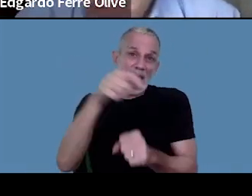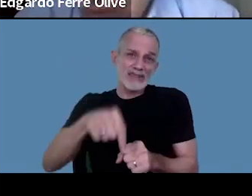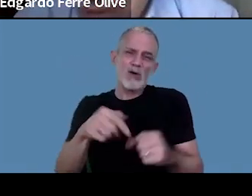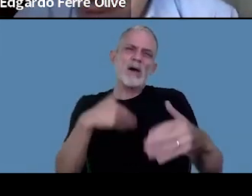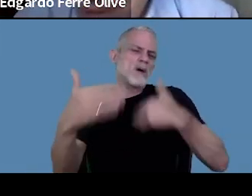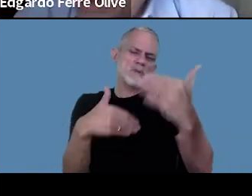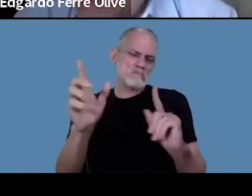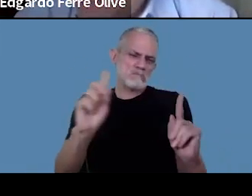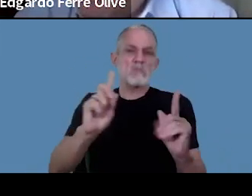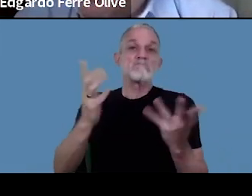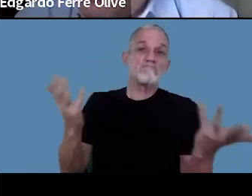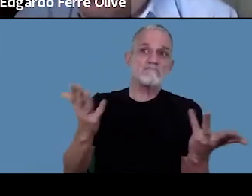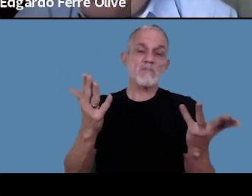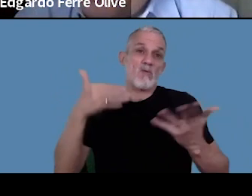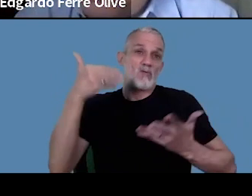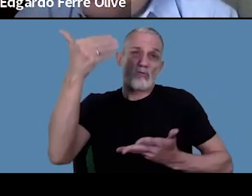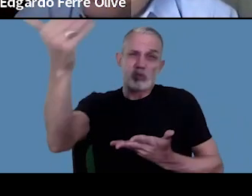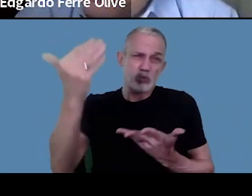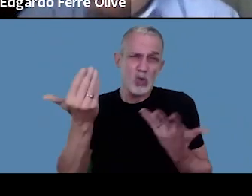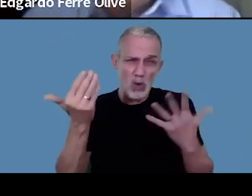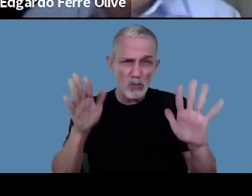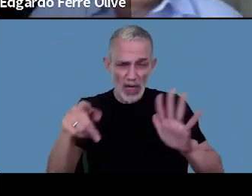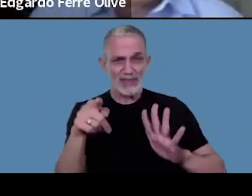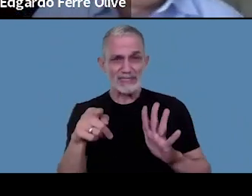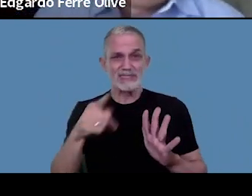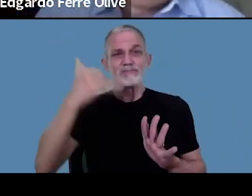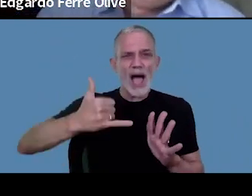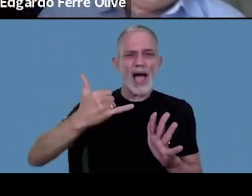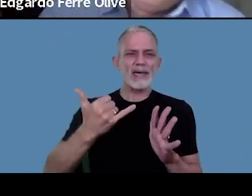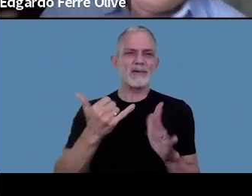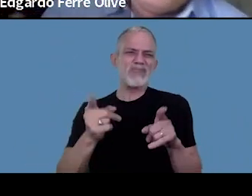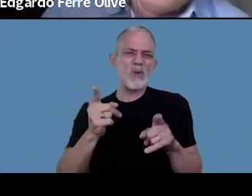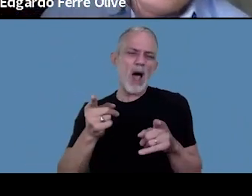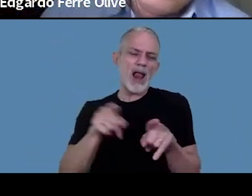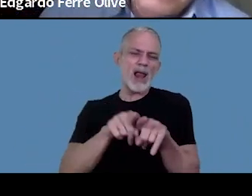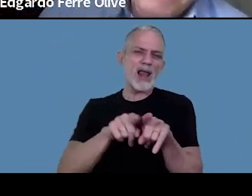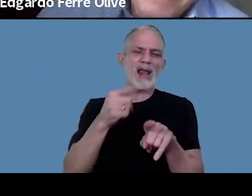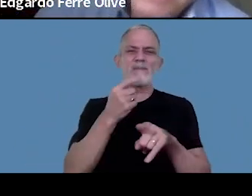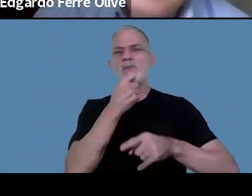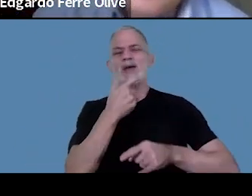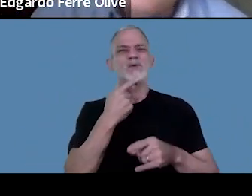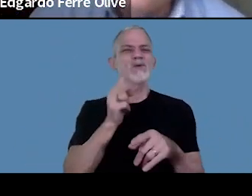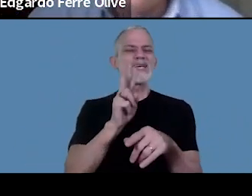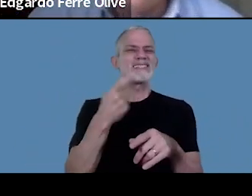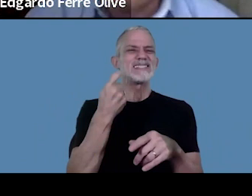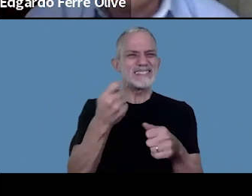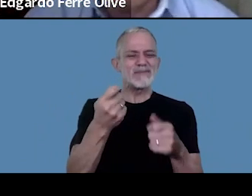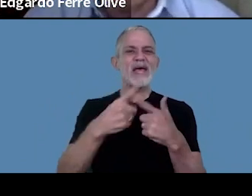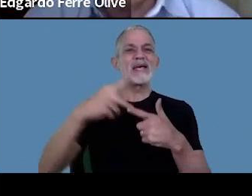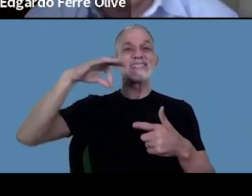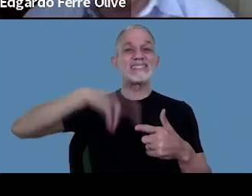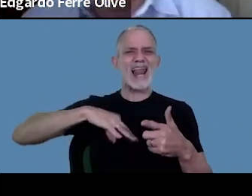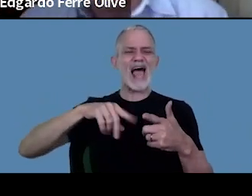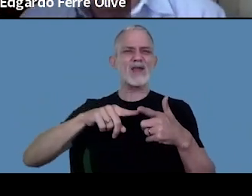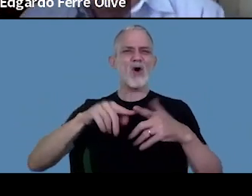pero es algo que el día de mañana puede producirse, ¿no? Así como se habla en materia de seguridad social del salario, un salario